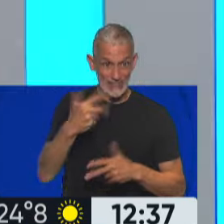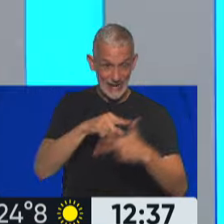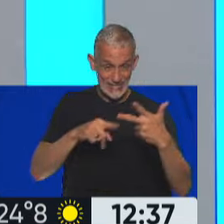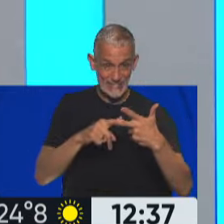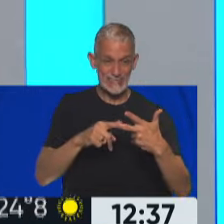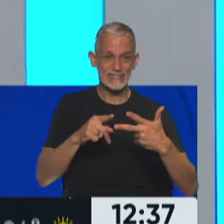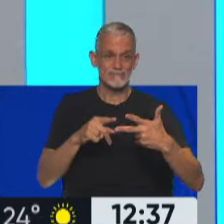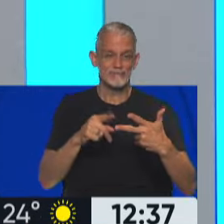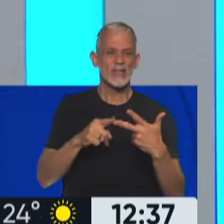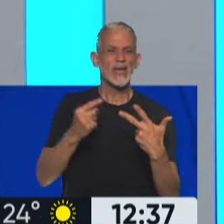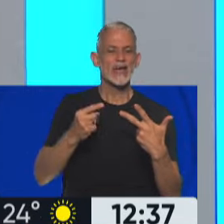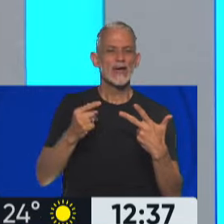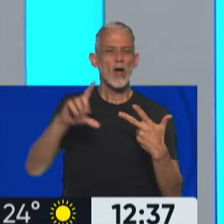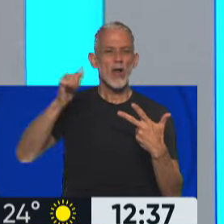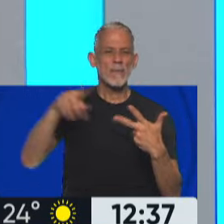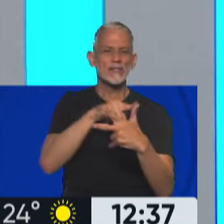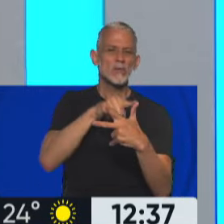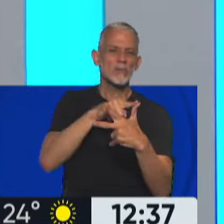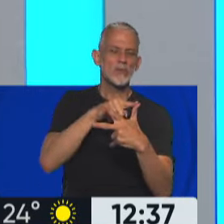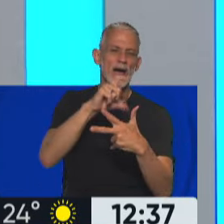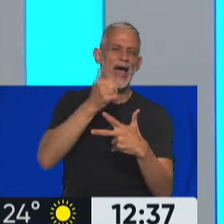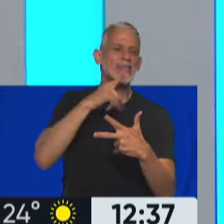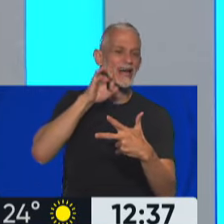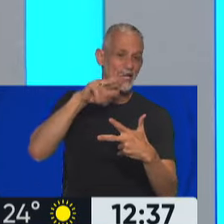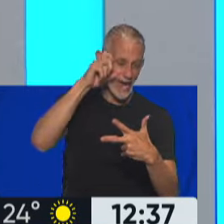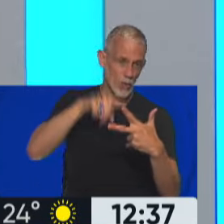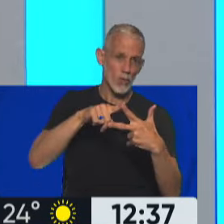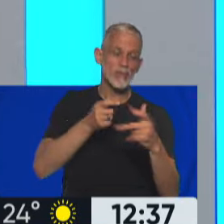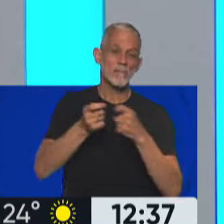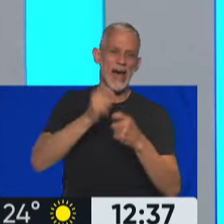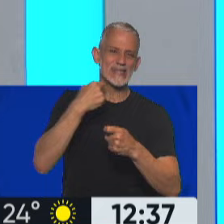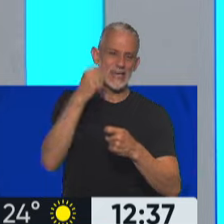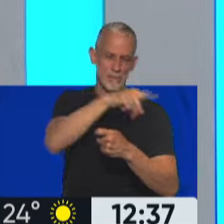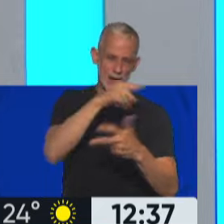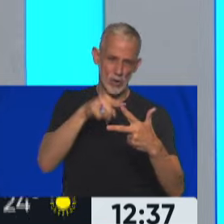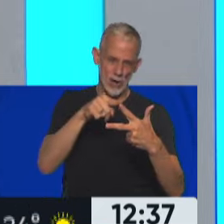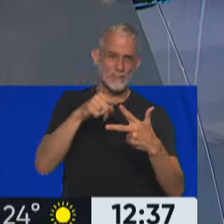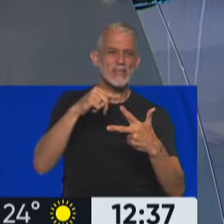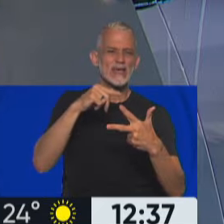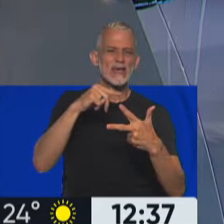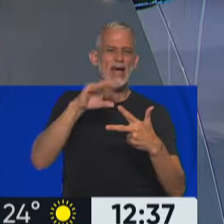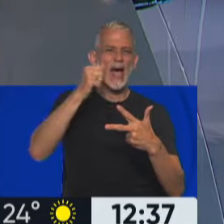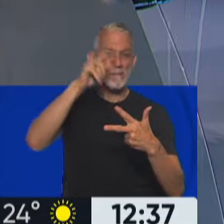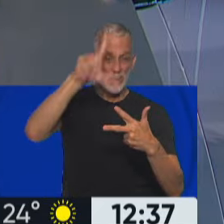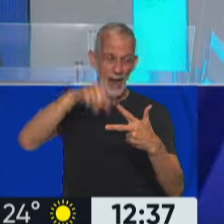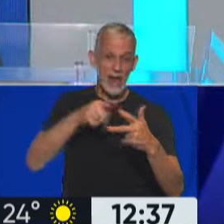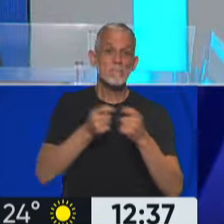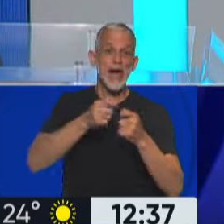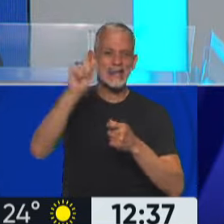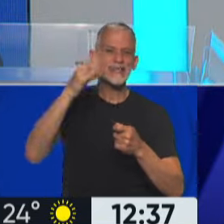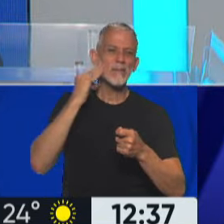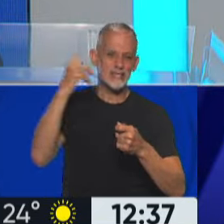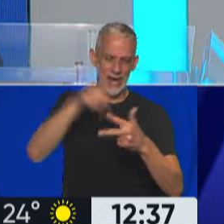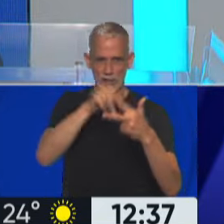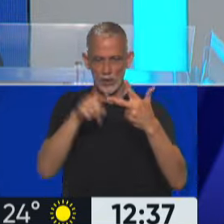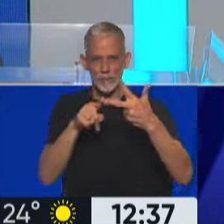tiene Franco colapinto que son su manager española jie Campbell que es su manager británico